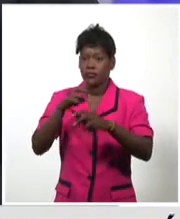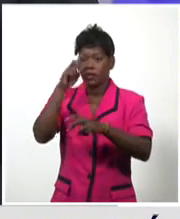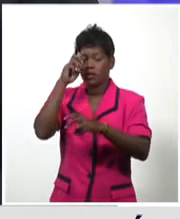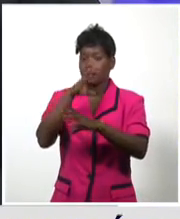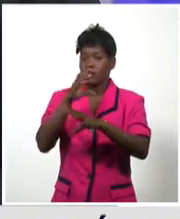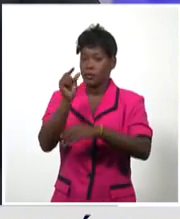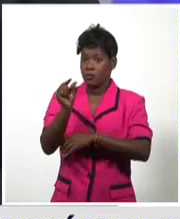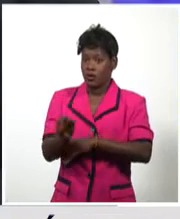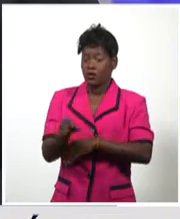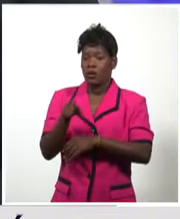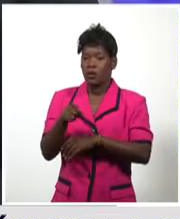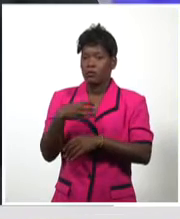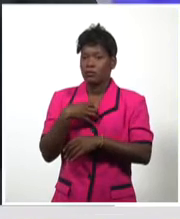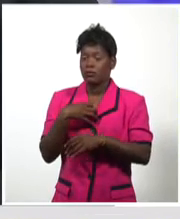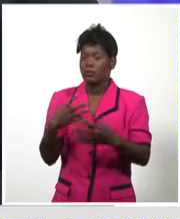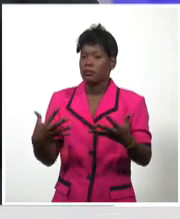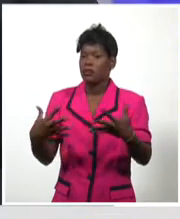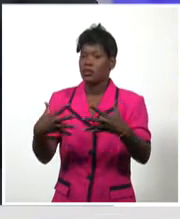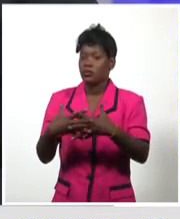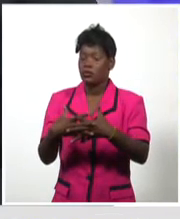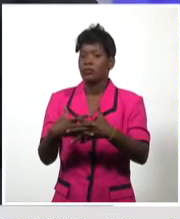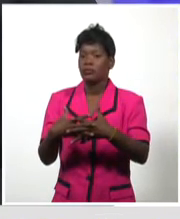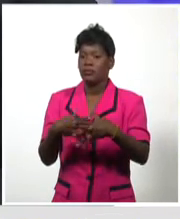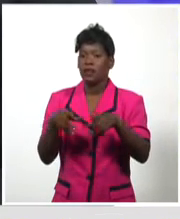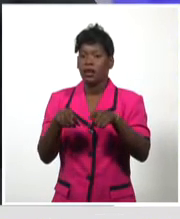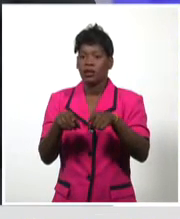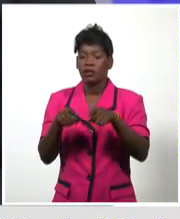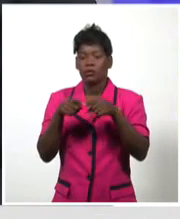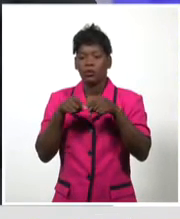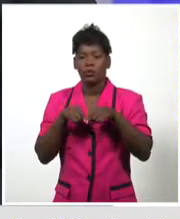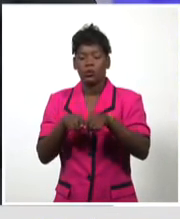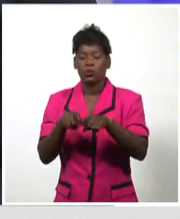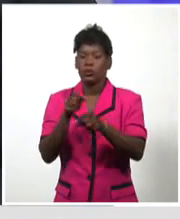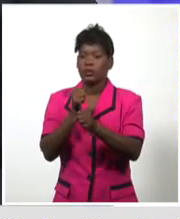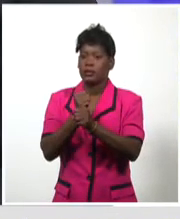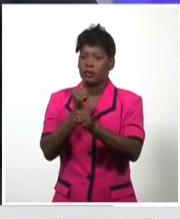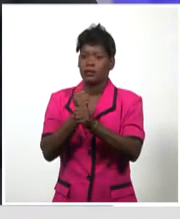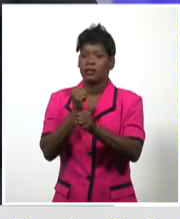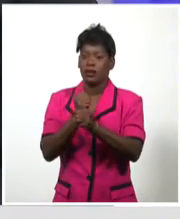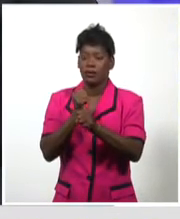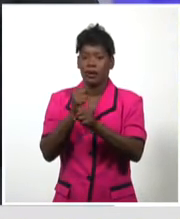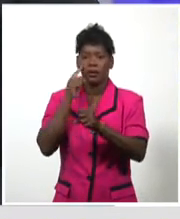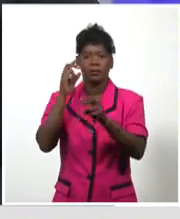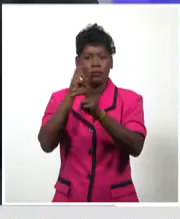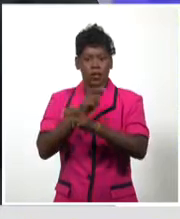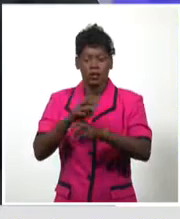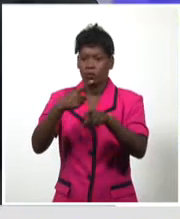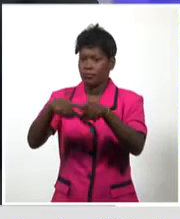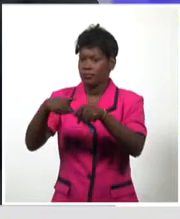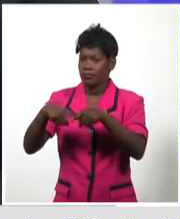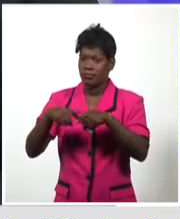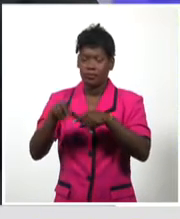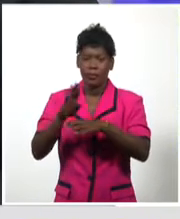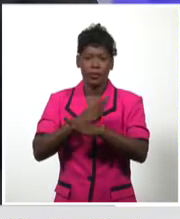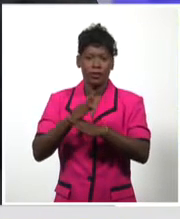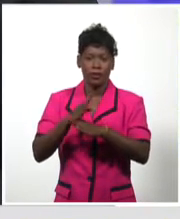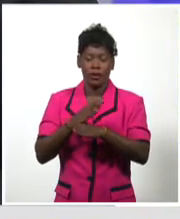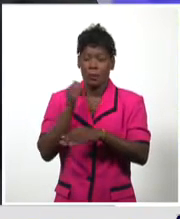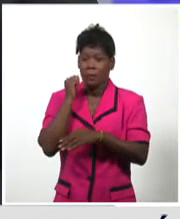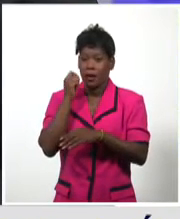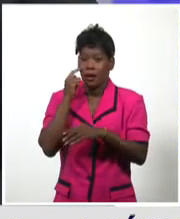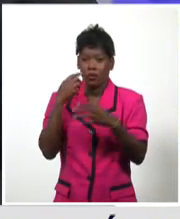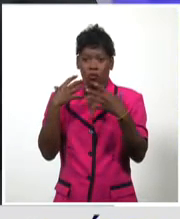muy fuerte con los investigadores del IPK y de otras dependencias también del Ministerio de Salud Pública. Lo más importante quizás en